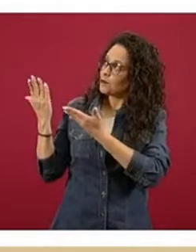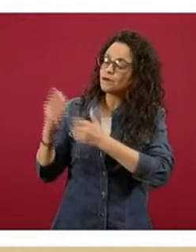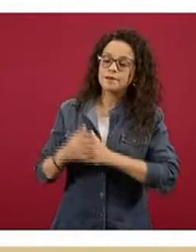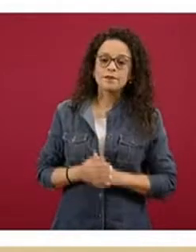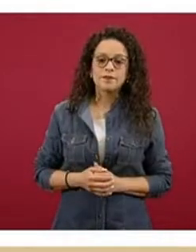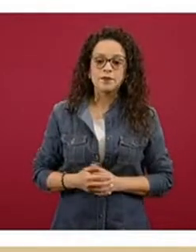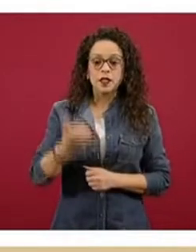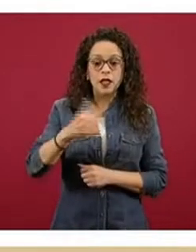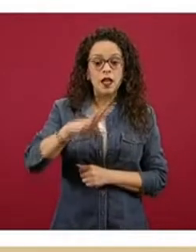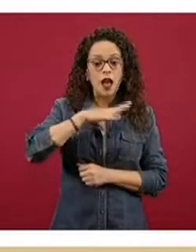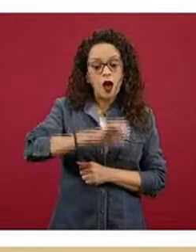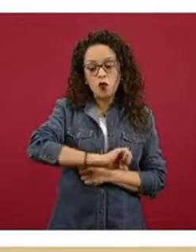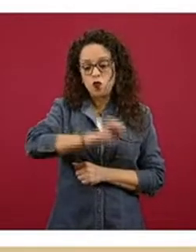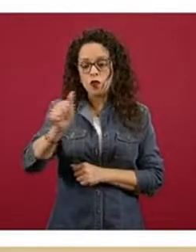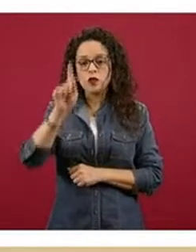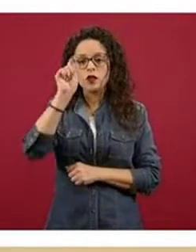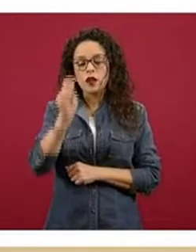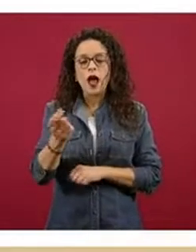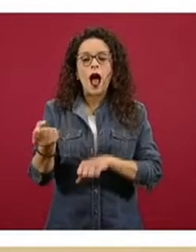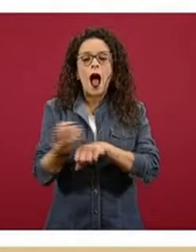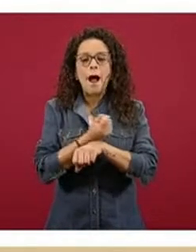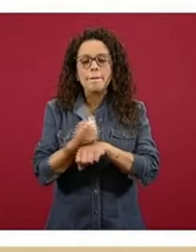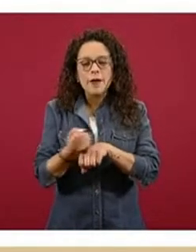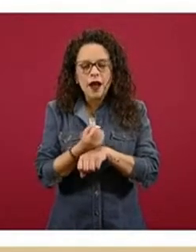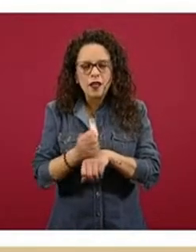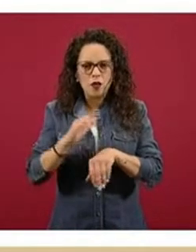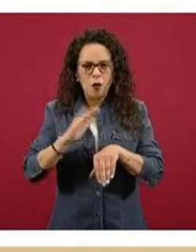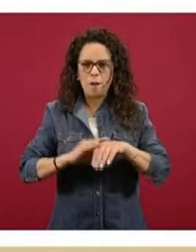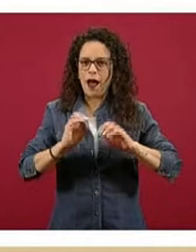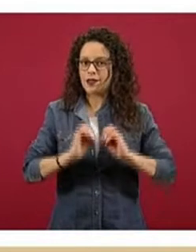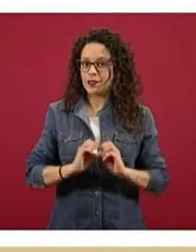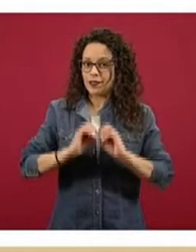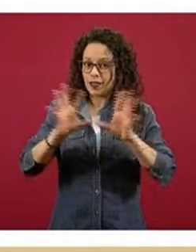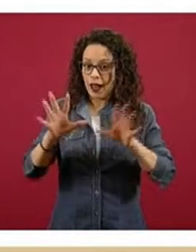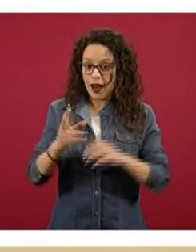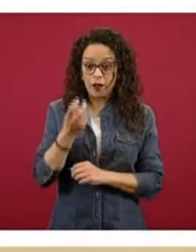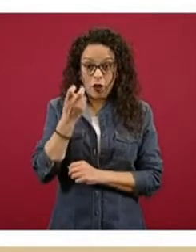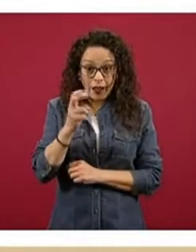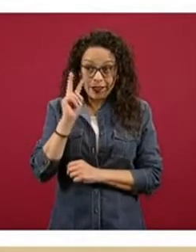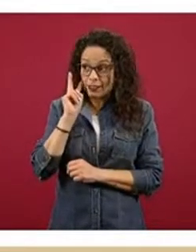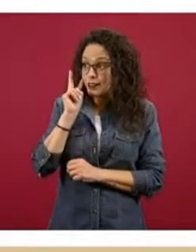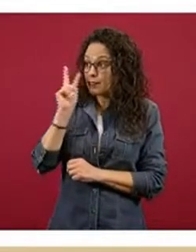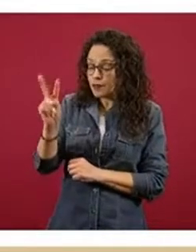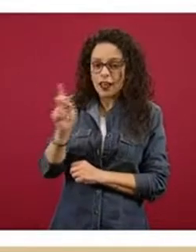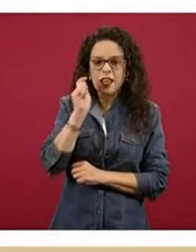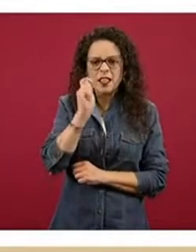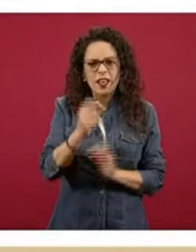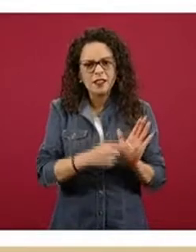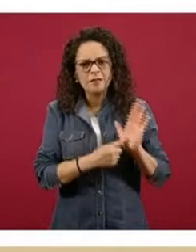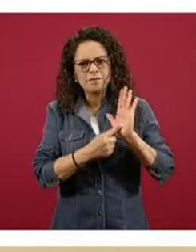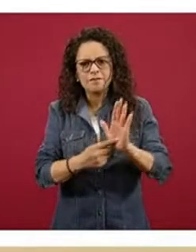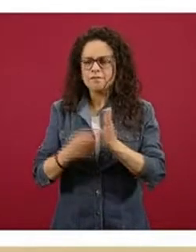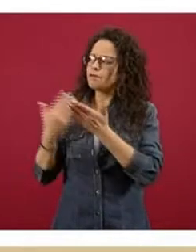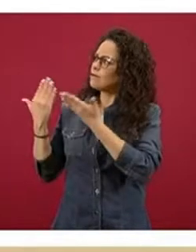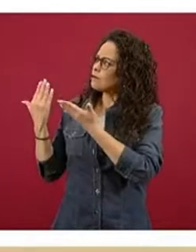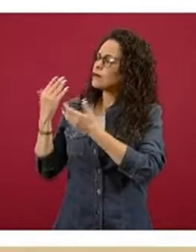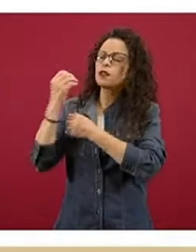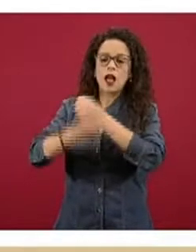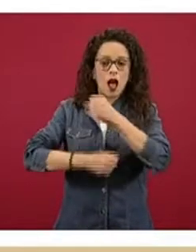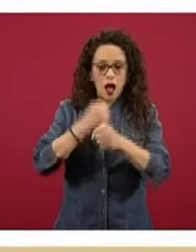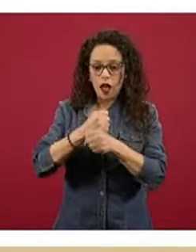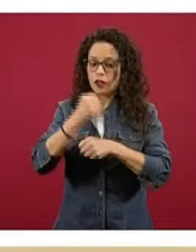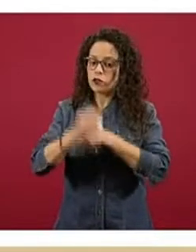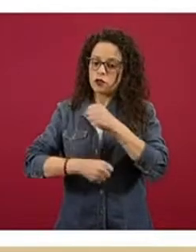color amarillo o en color más claro. Si ustedes ven, lo que nosotros evidenciamos es que todos los años hay barras, eso